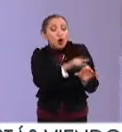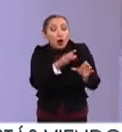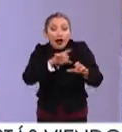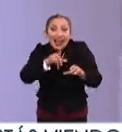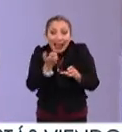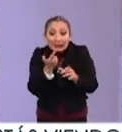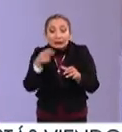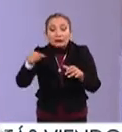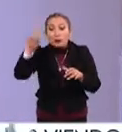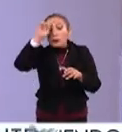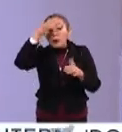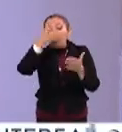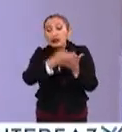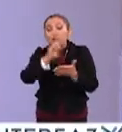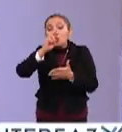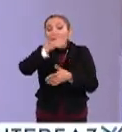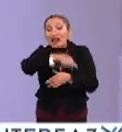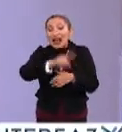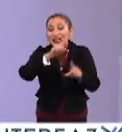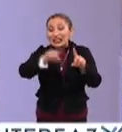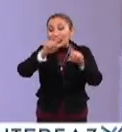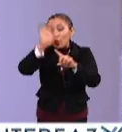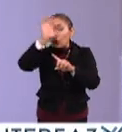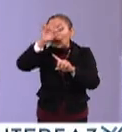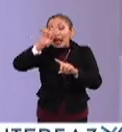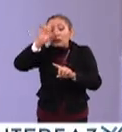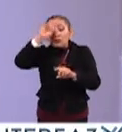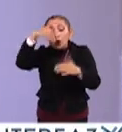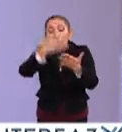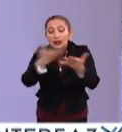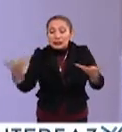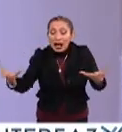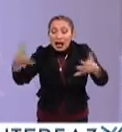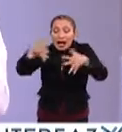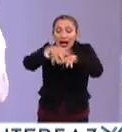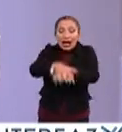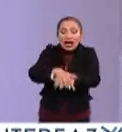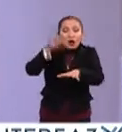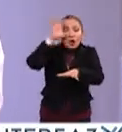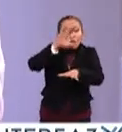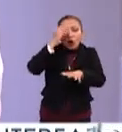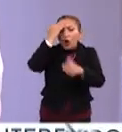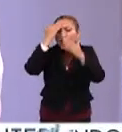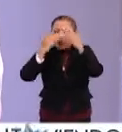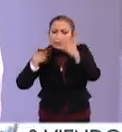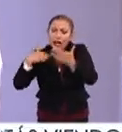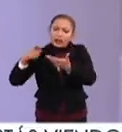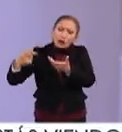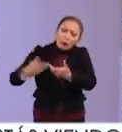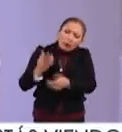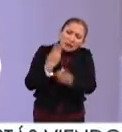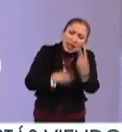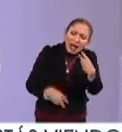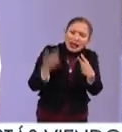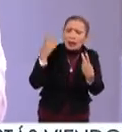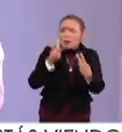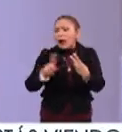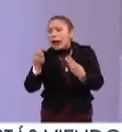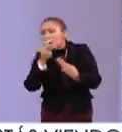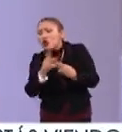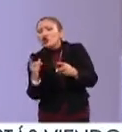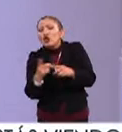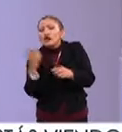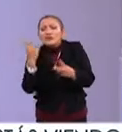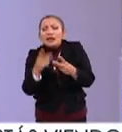más bien la propuesta de las universidades interculturales es una propuesta intercultural. O sea, que nos conozcamos nuestras raíces, que las apreciemos,